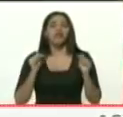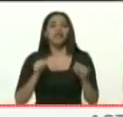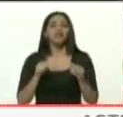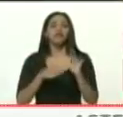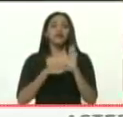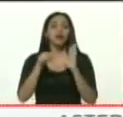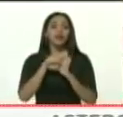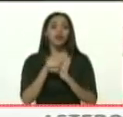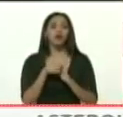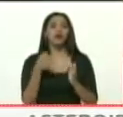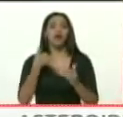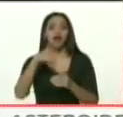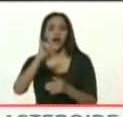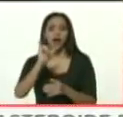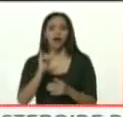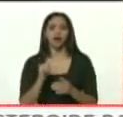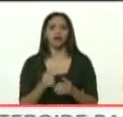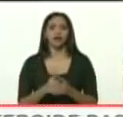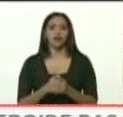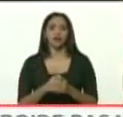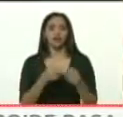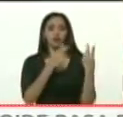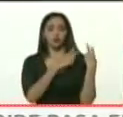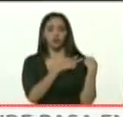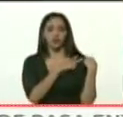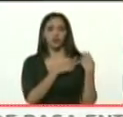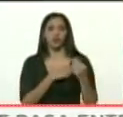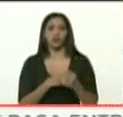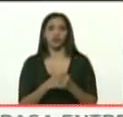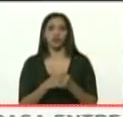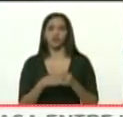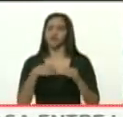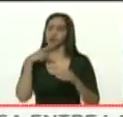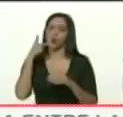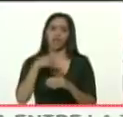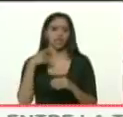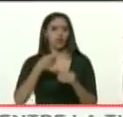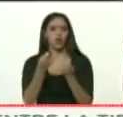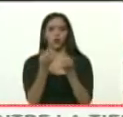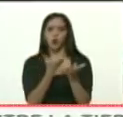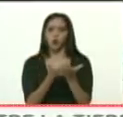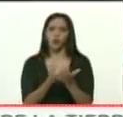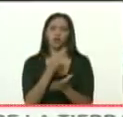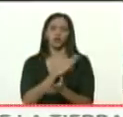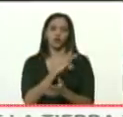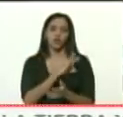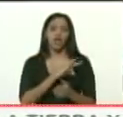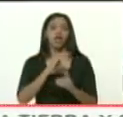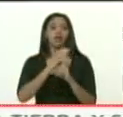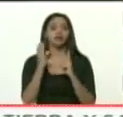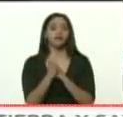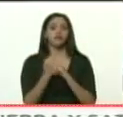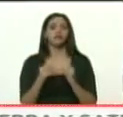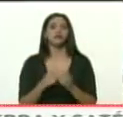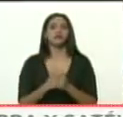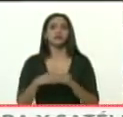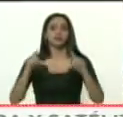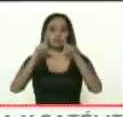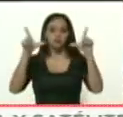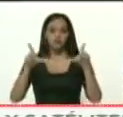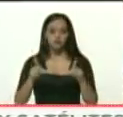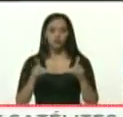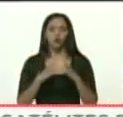artículo establece ámbitos de corresponsabilidad: el ámbito político, económico, social, cultural, geográfico, ambiental y